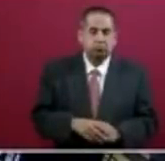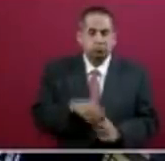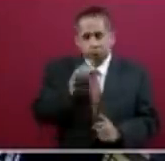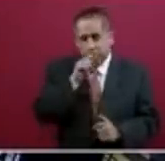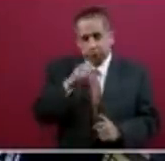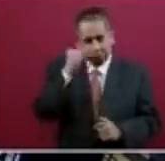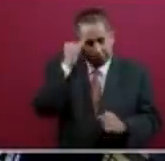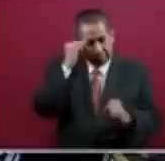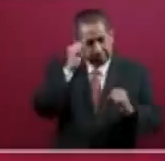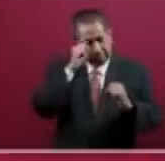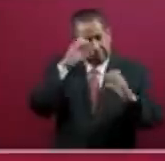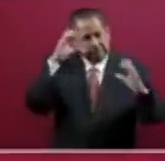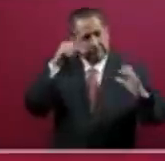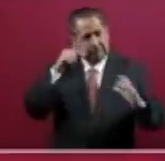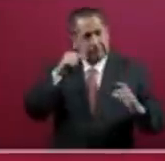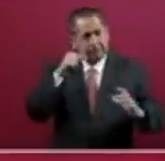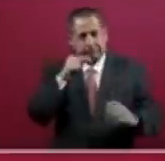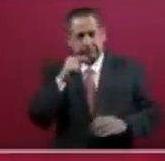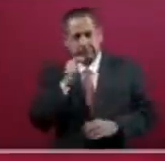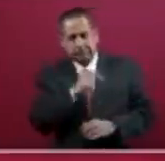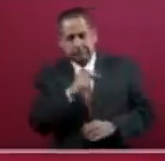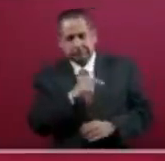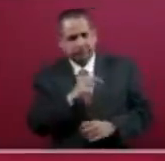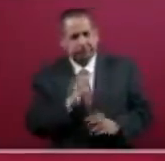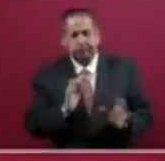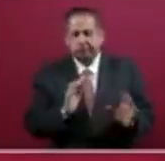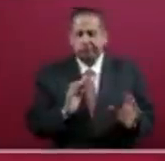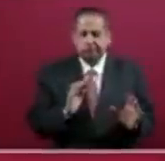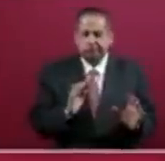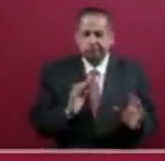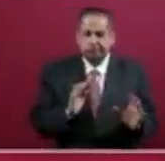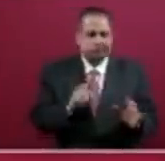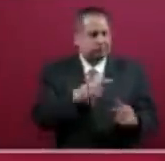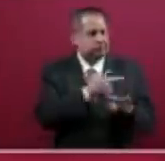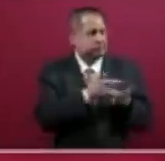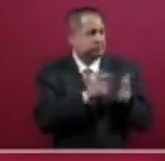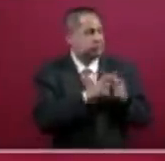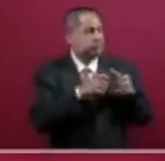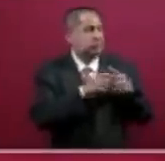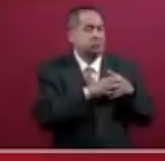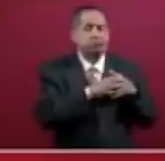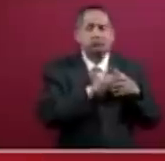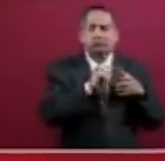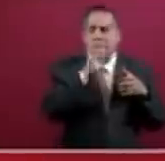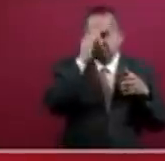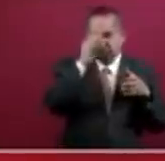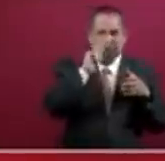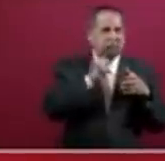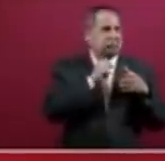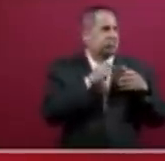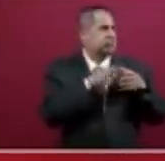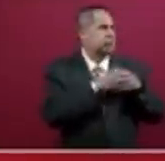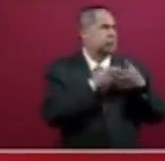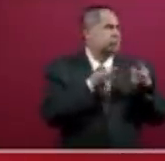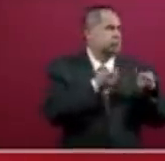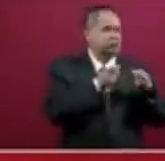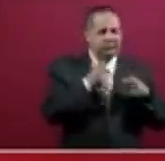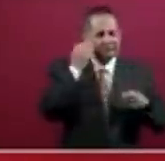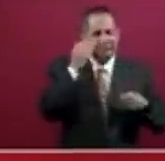visión es la de los tecnócratas de todo este